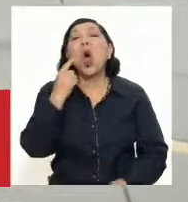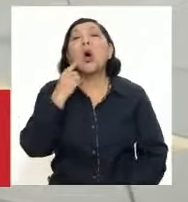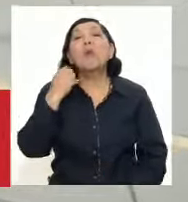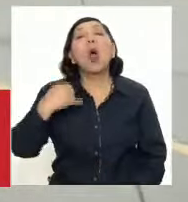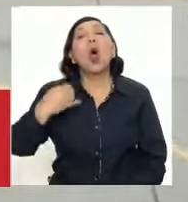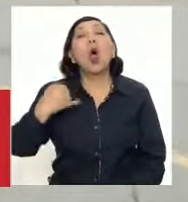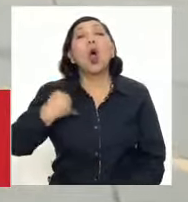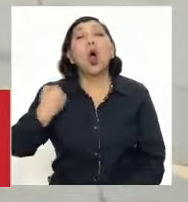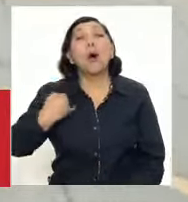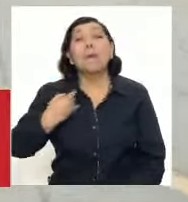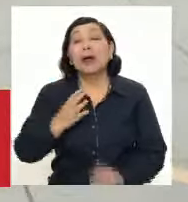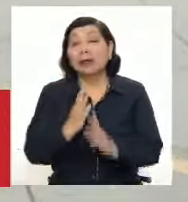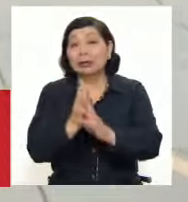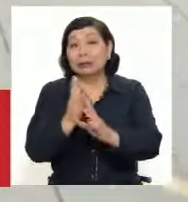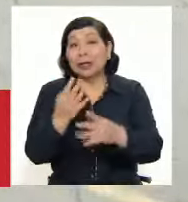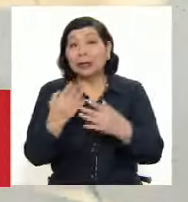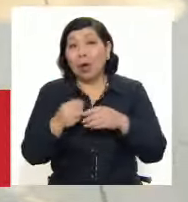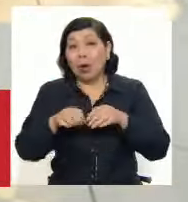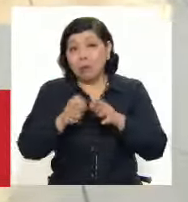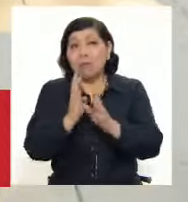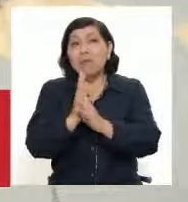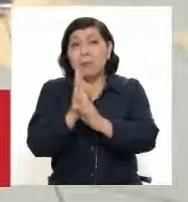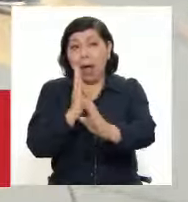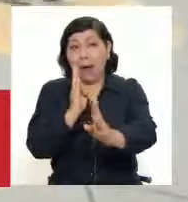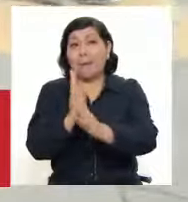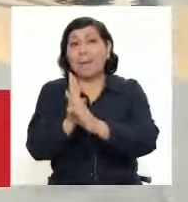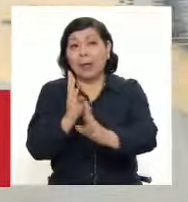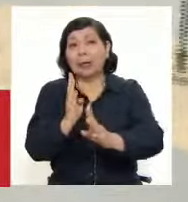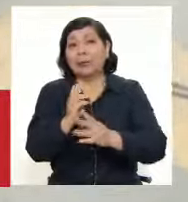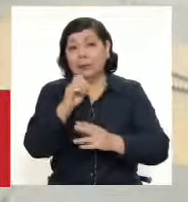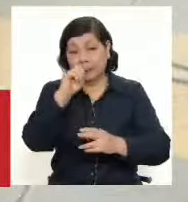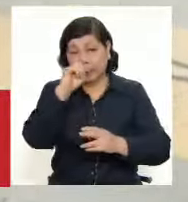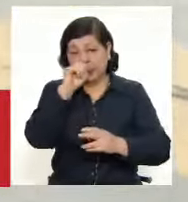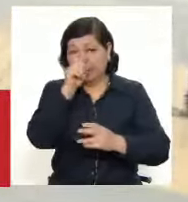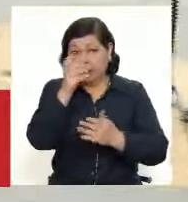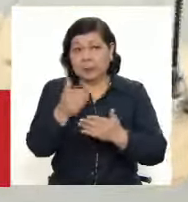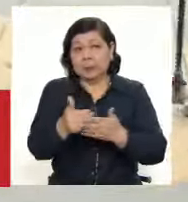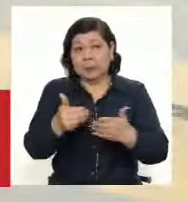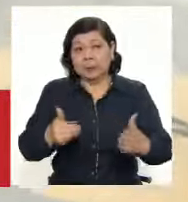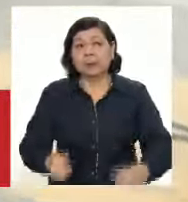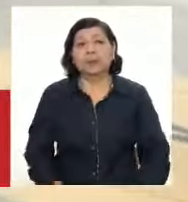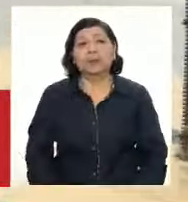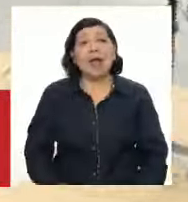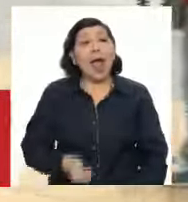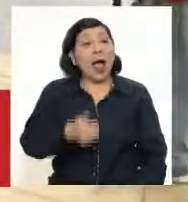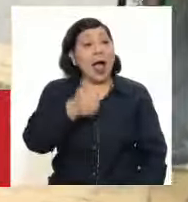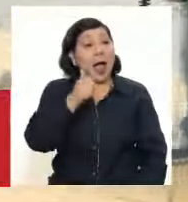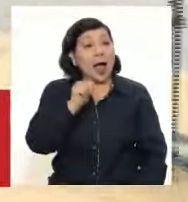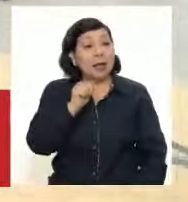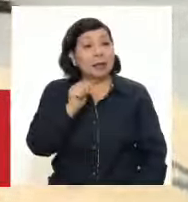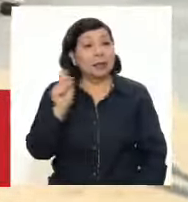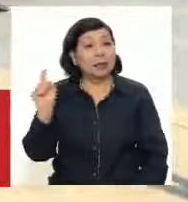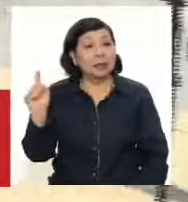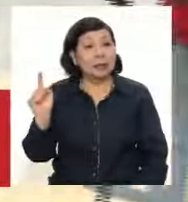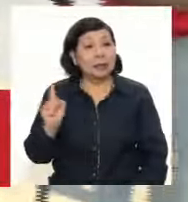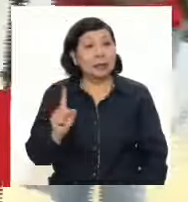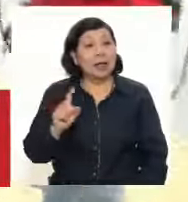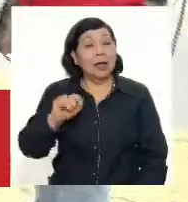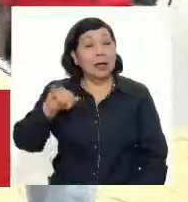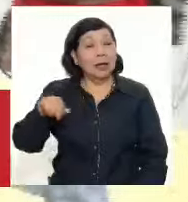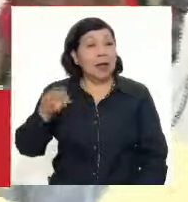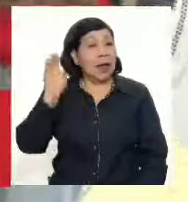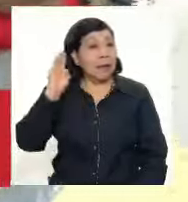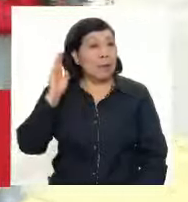comentar. La fila ya se extiende. Como lo hemos dicho antes, el día de ayer llegó hasta Javier